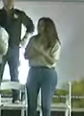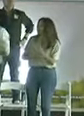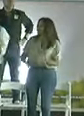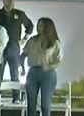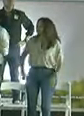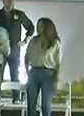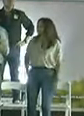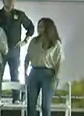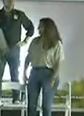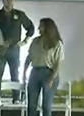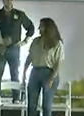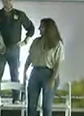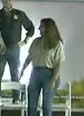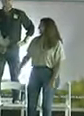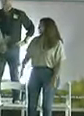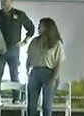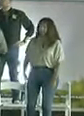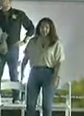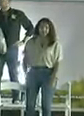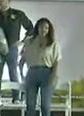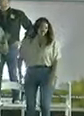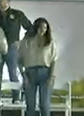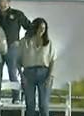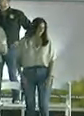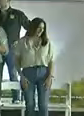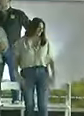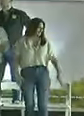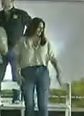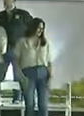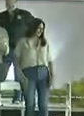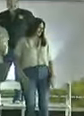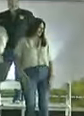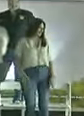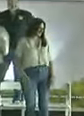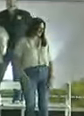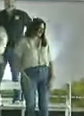informción presidenta presidenta